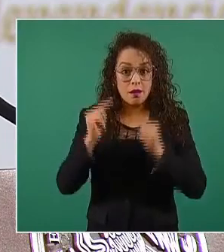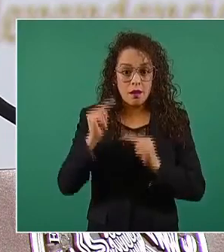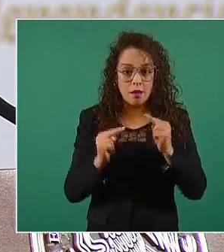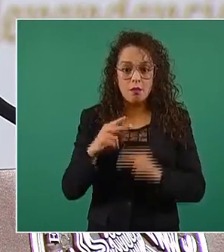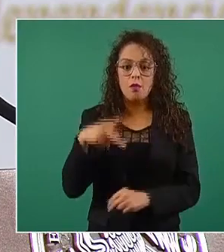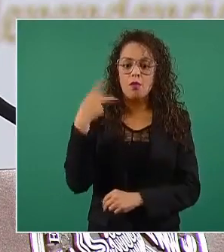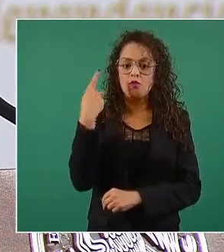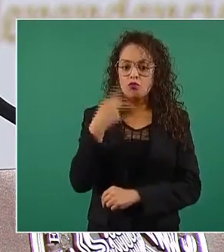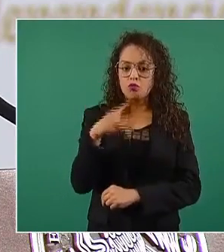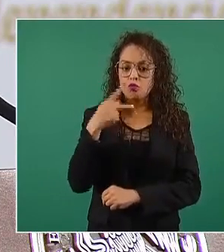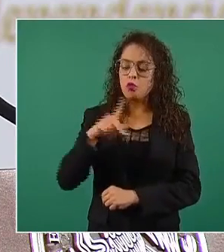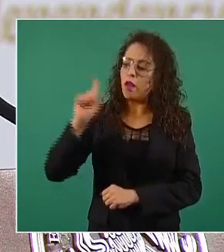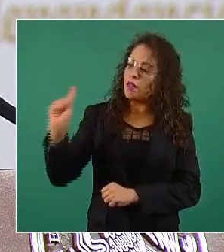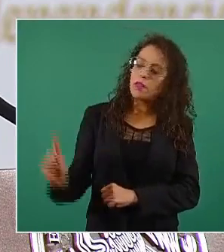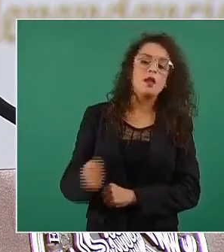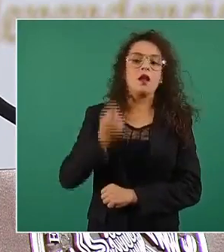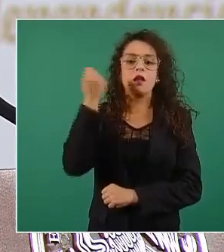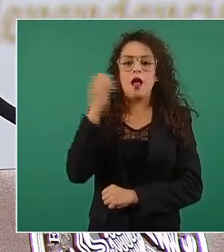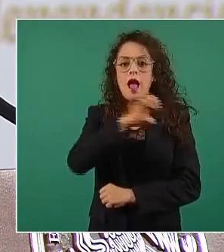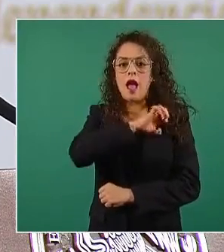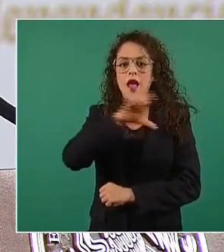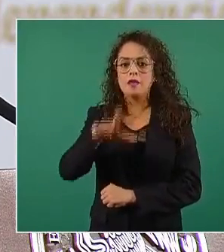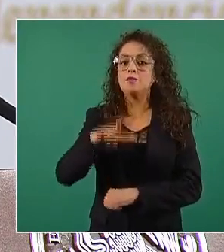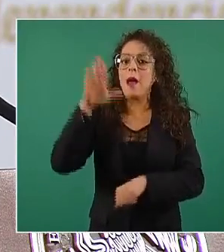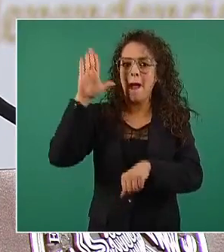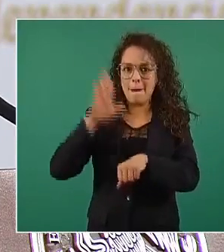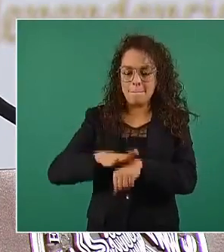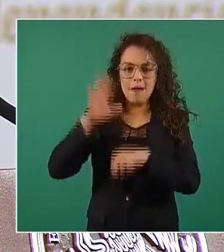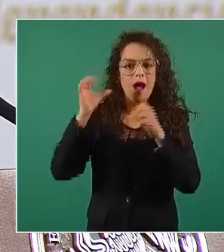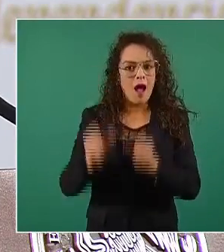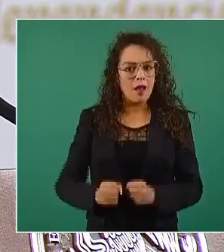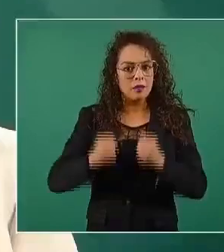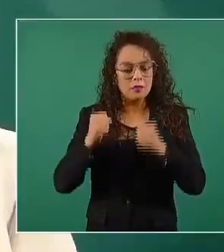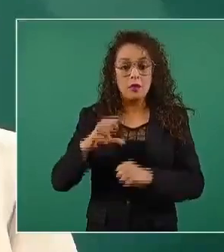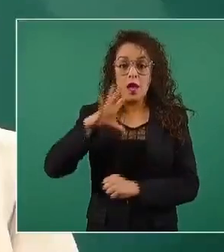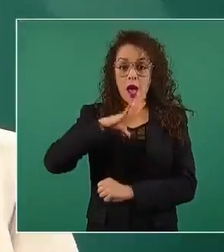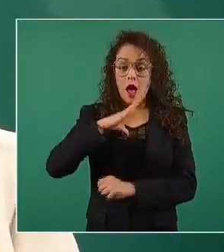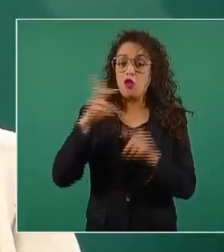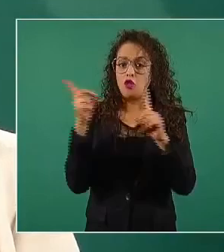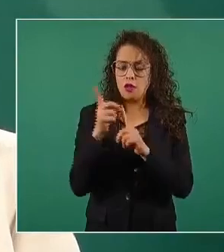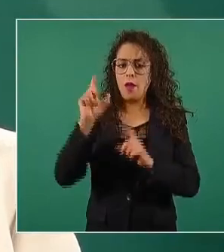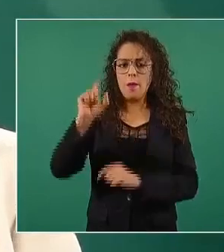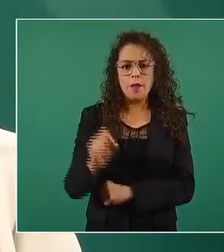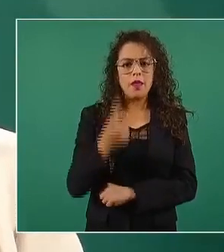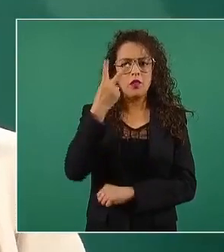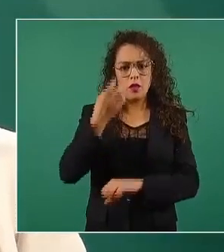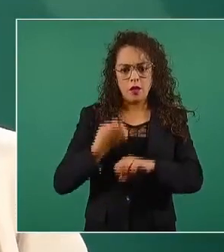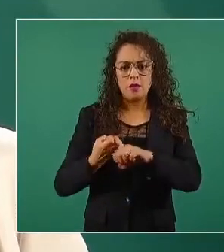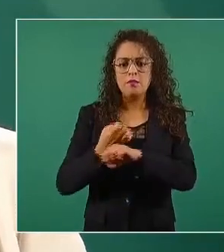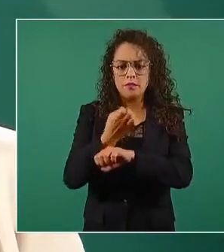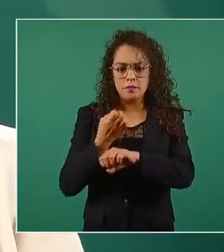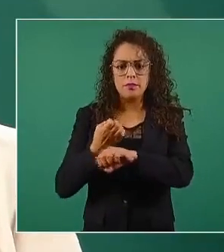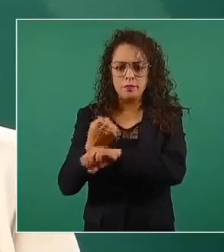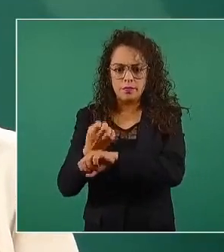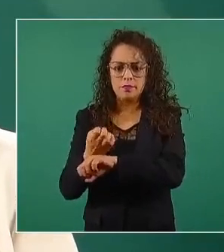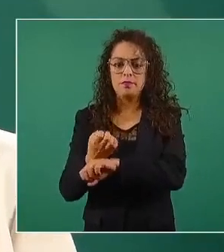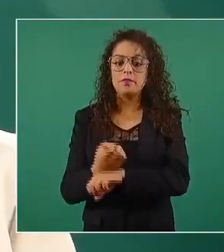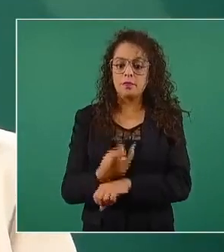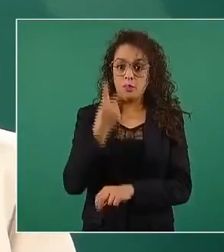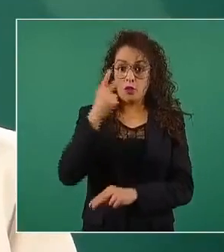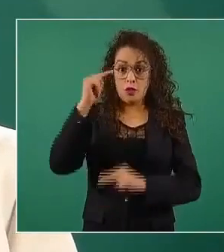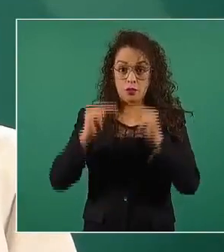tecnología, mayor especialidad, se tiene presencia en 22 estados y en suma entre los dos niveles